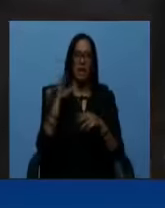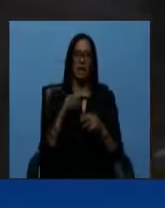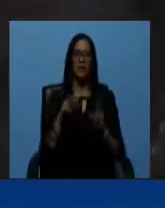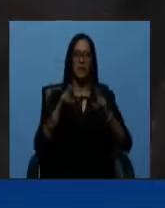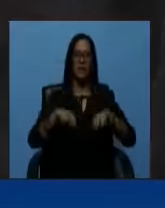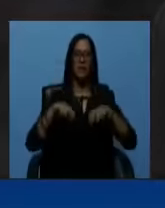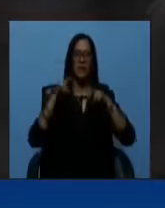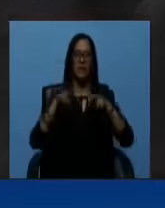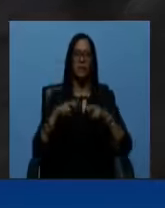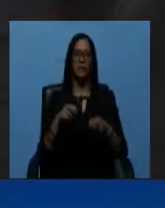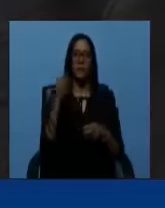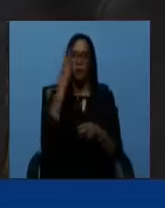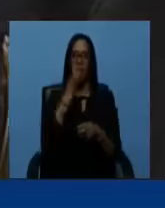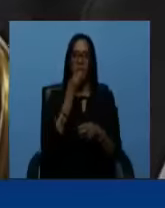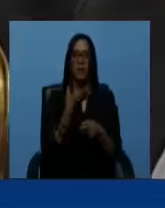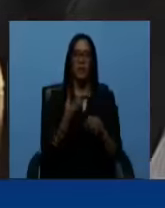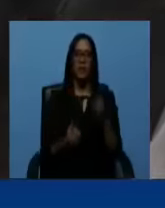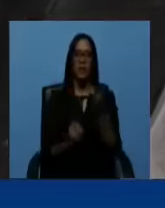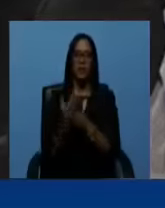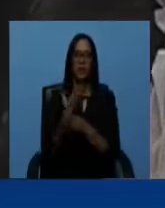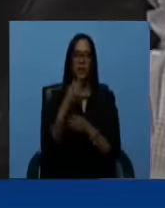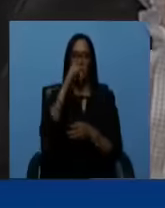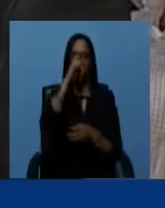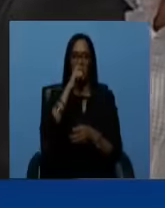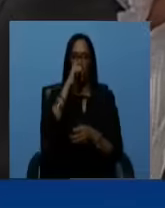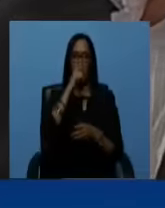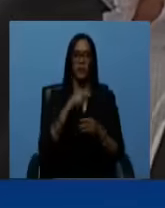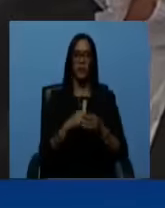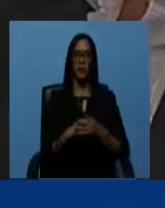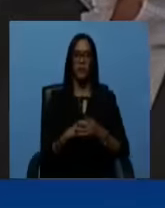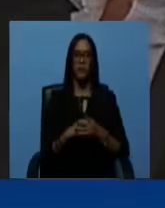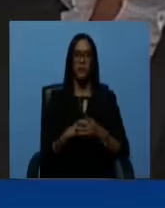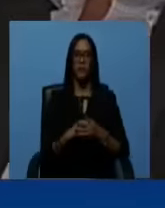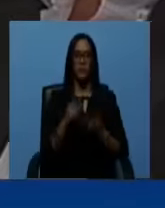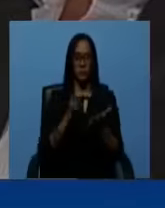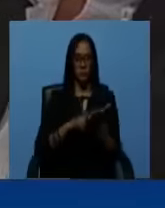maravillosa creación de estos años, ¿verdad?